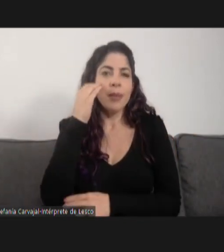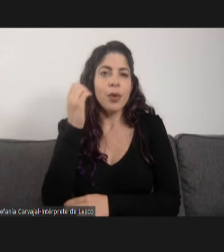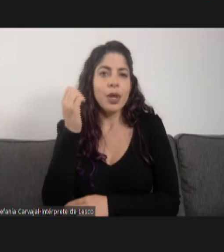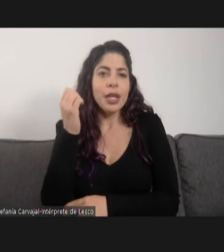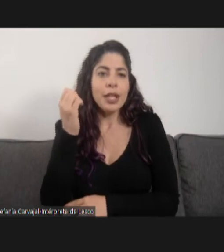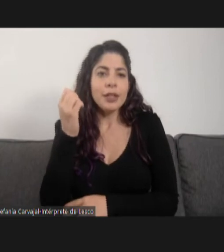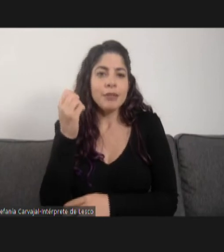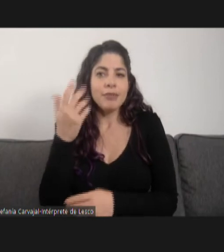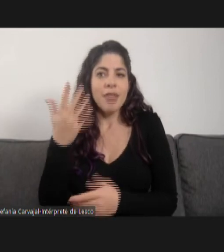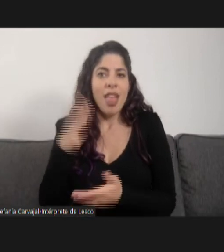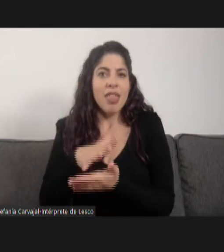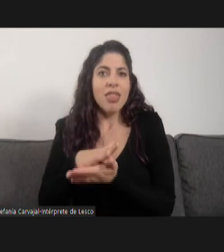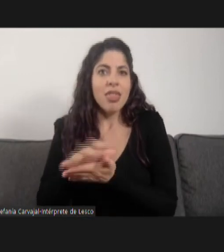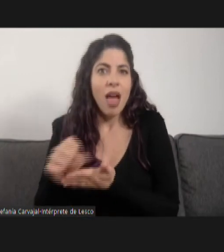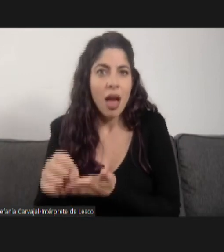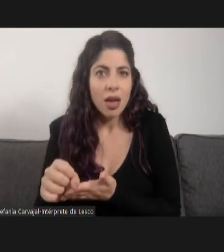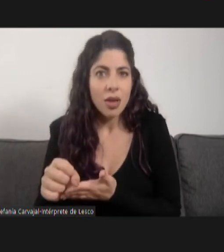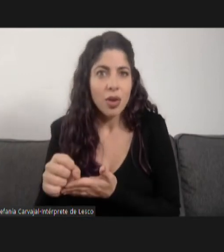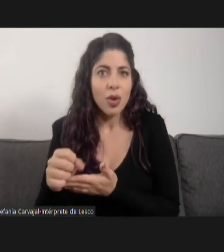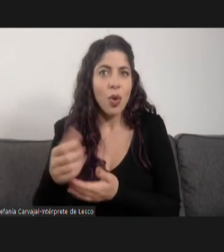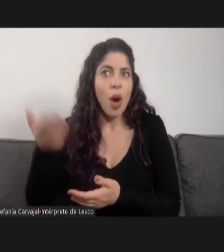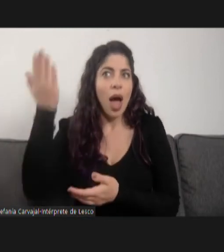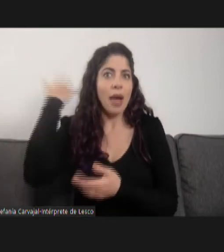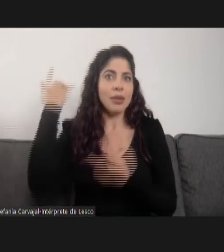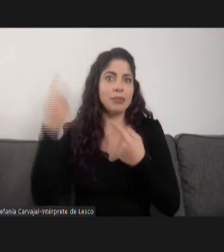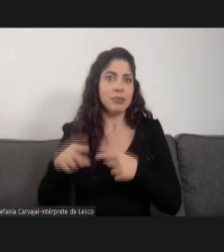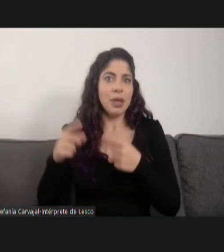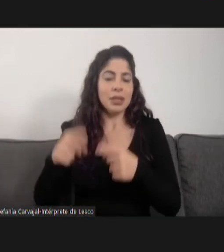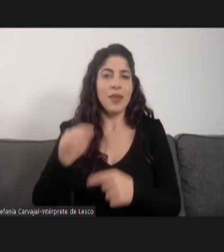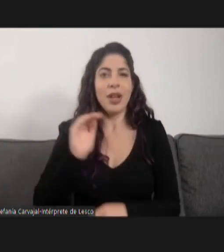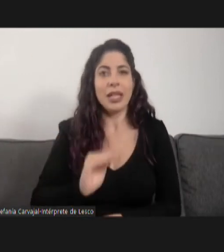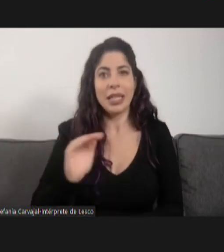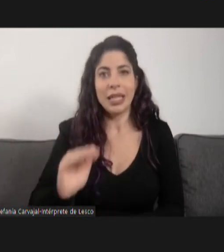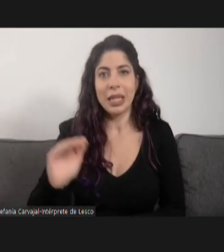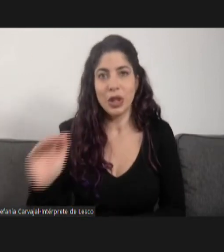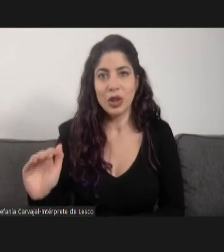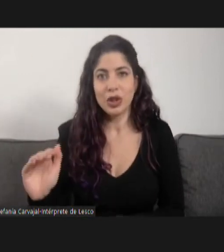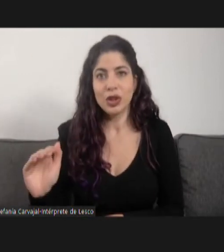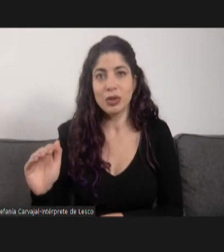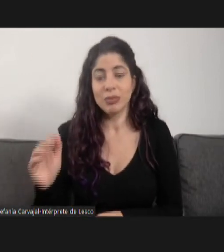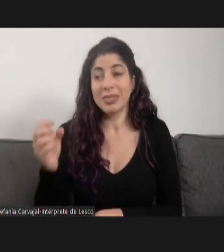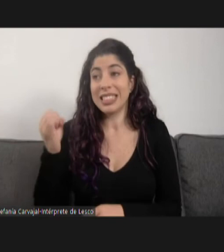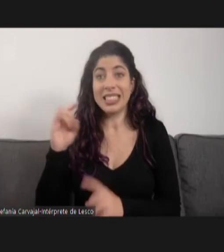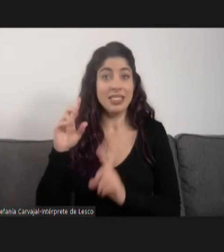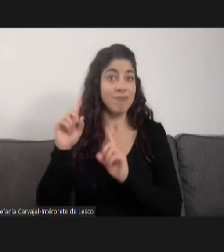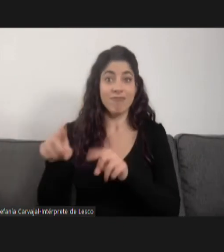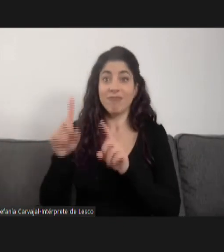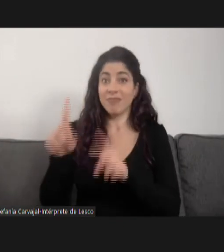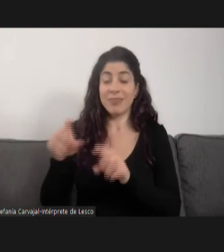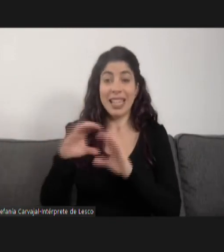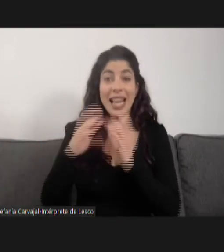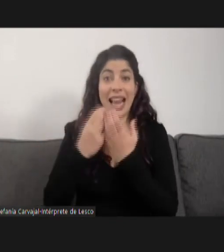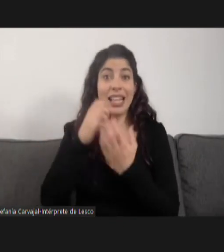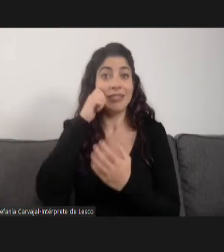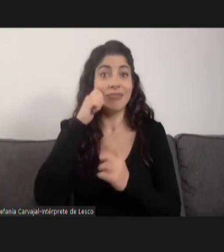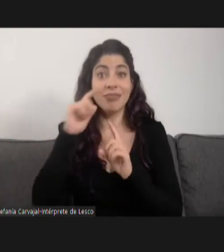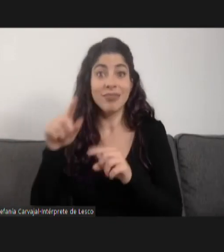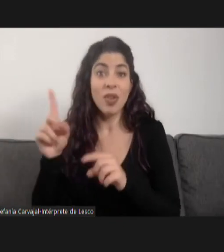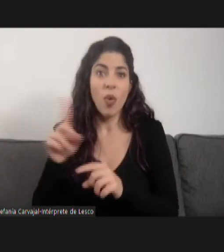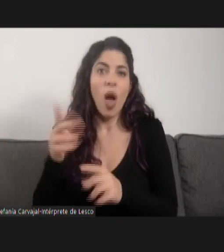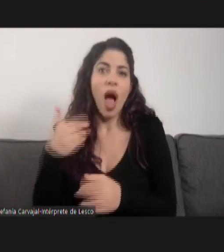el daño que se puede hacer y que se está haciendo incluso a los niños que no asisten a las clases de forma presencial. Recordar que siempre